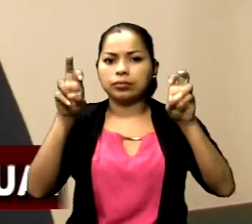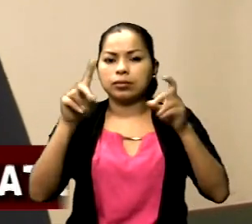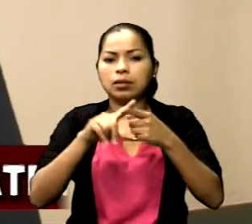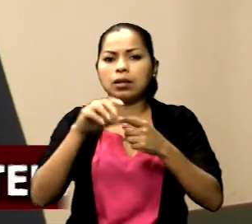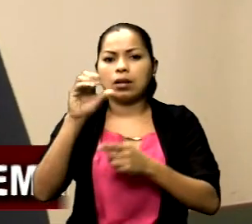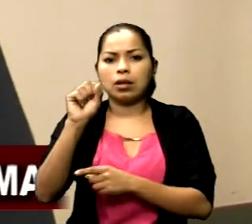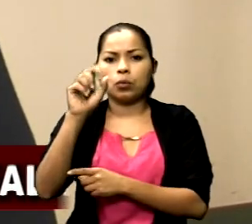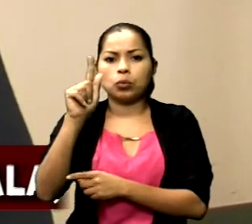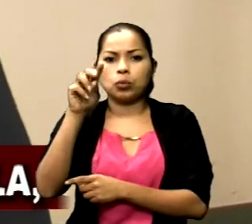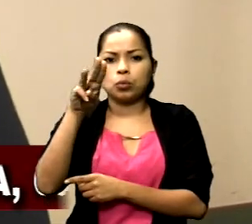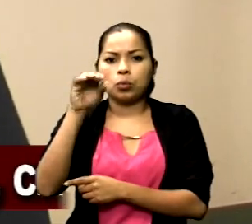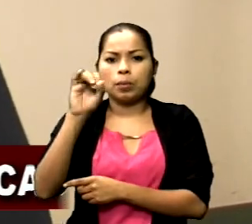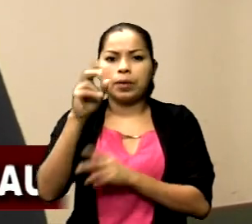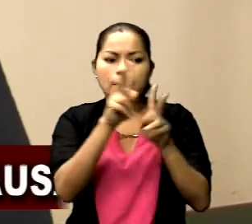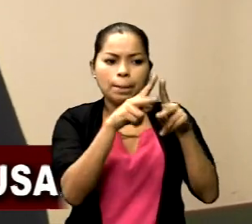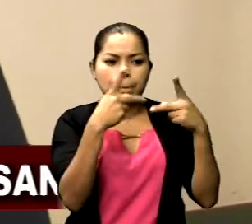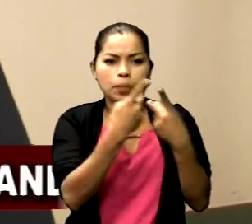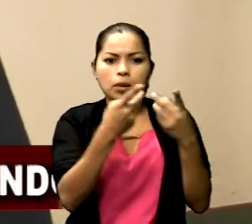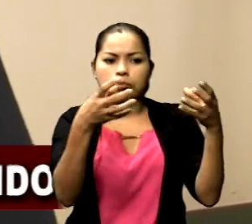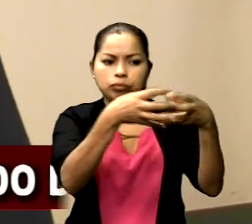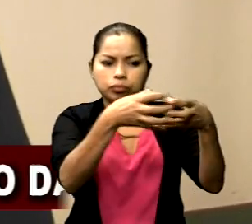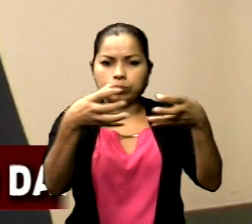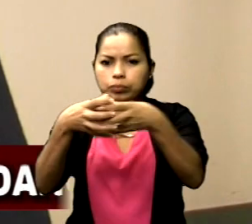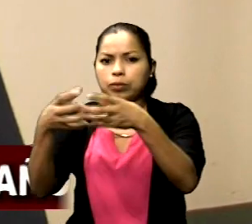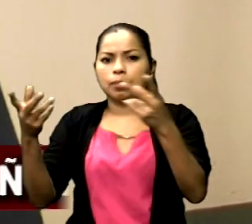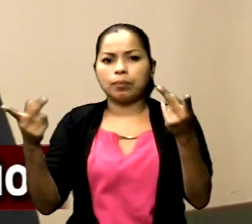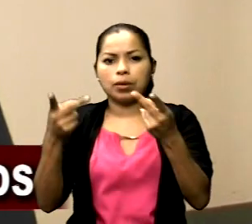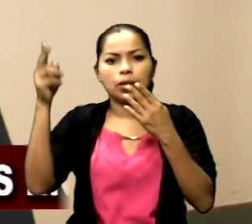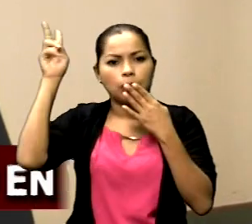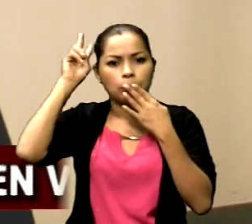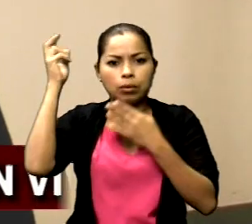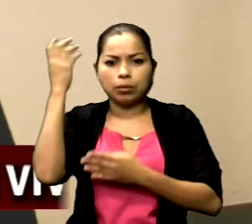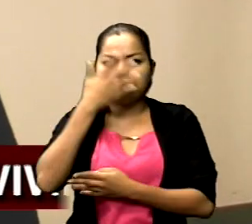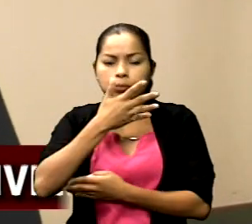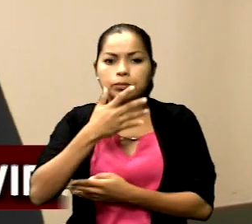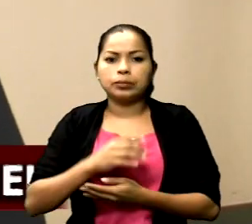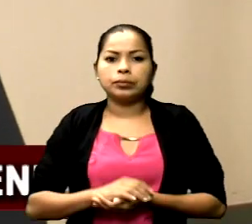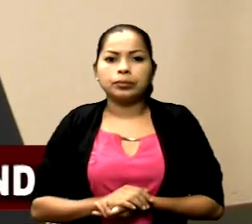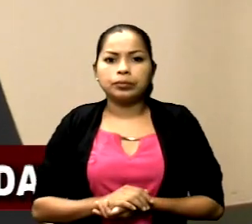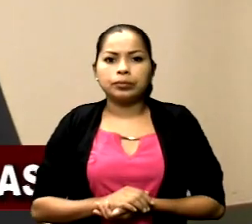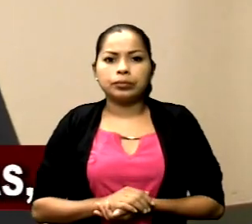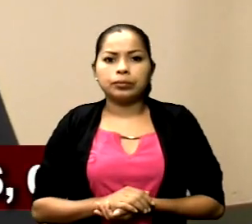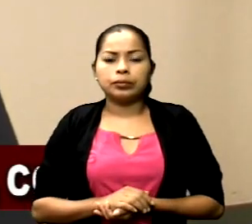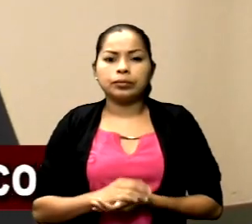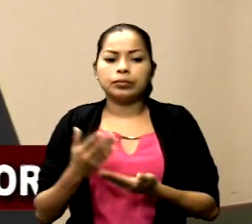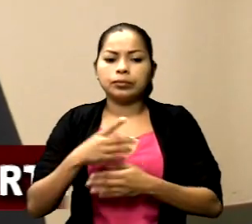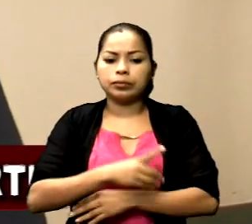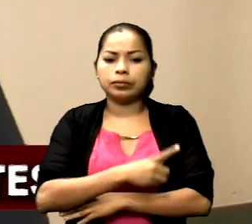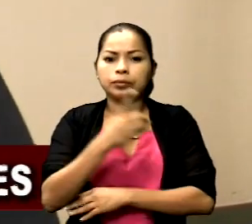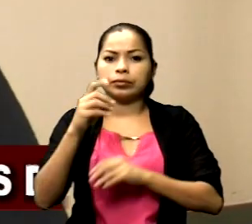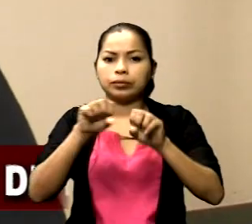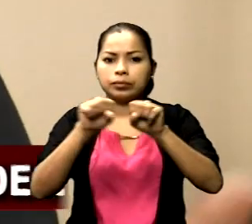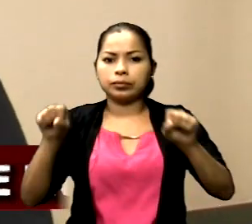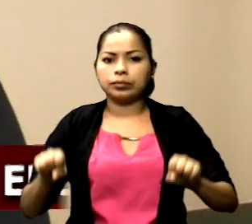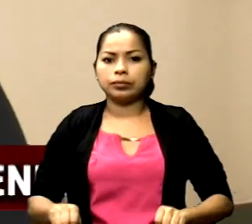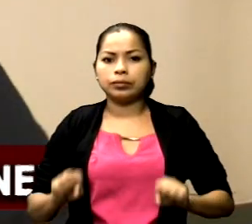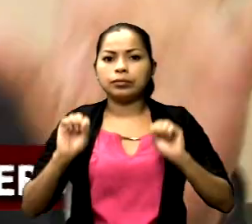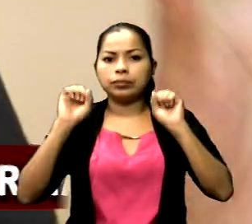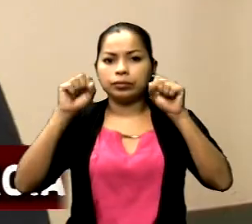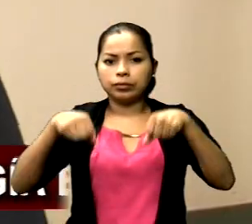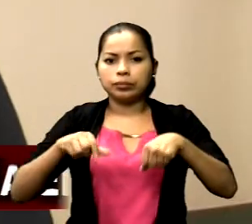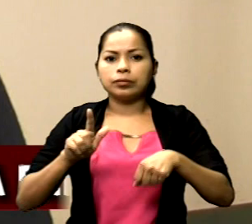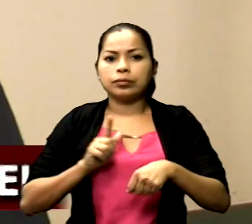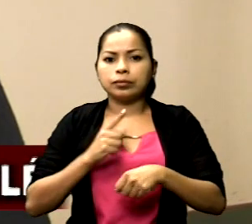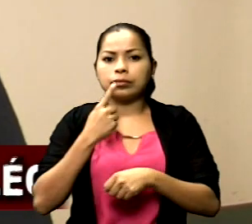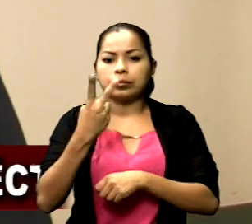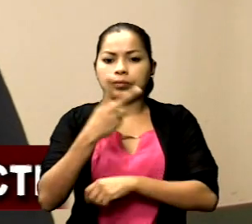autonomía, pues los digestos que a nosotros nos han asignado. Entonces, en los días de capacitación podríamos decir